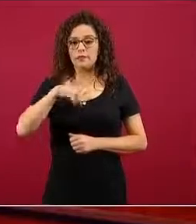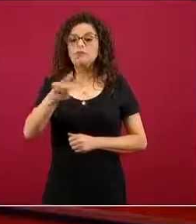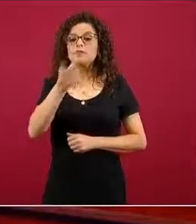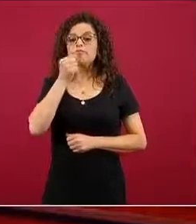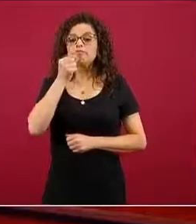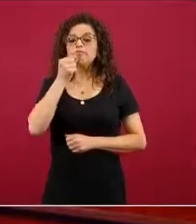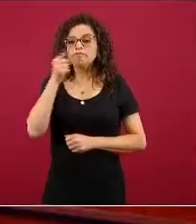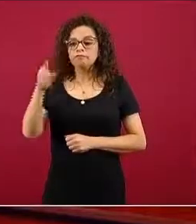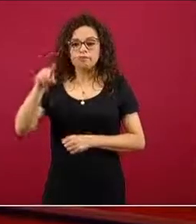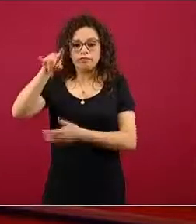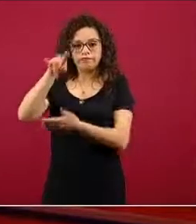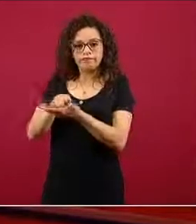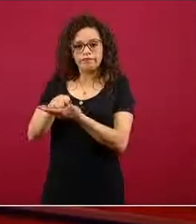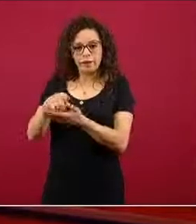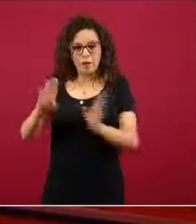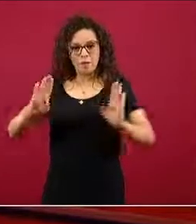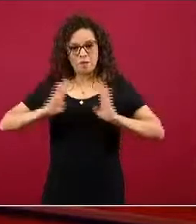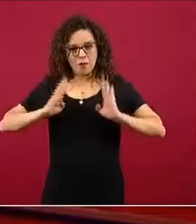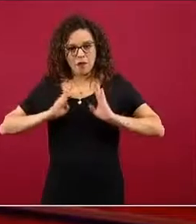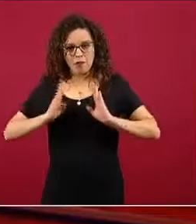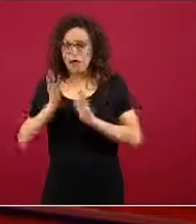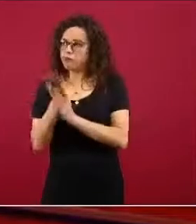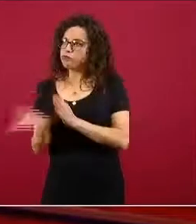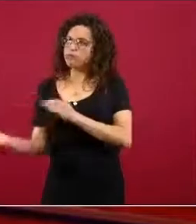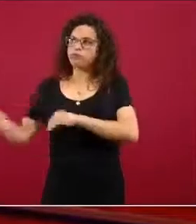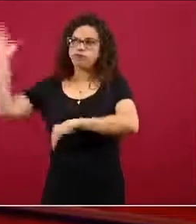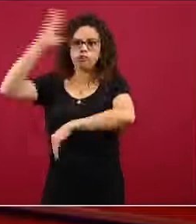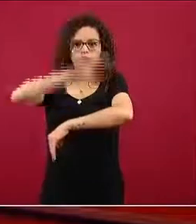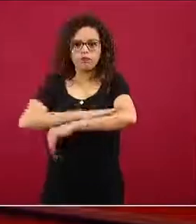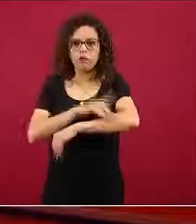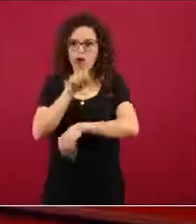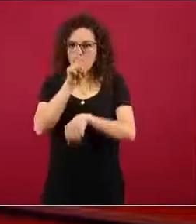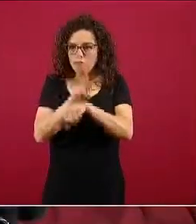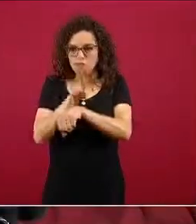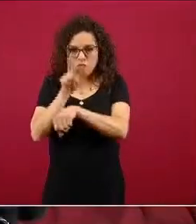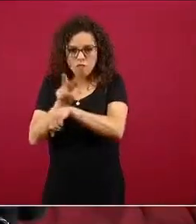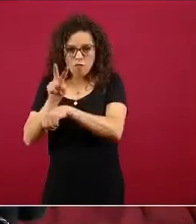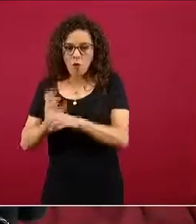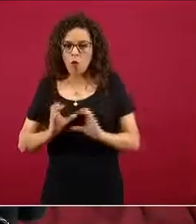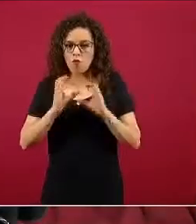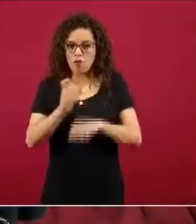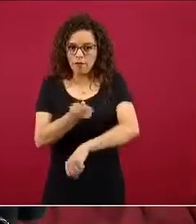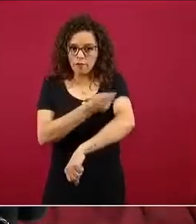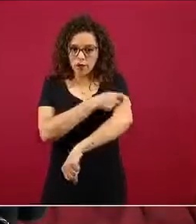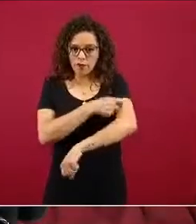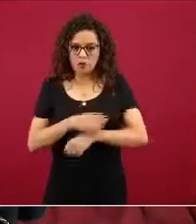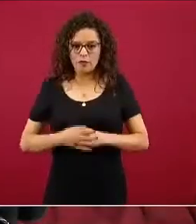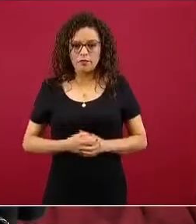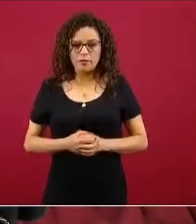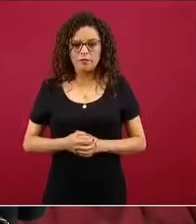que resguardará durante toda la noche las vacunas. La siguiente, por favor.